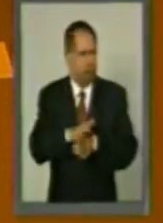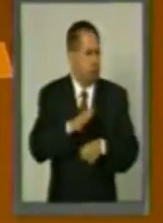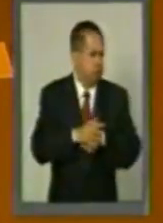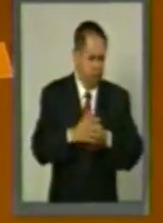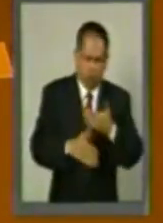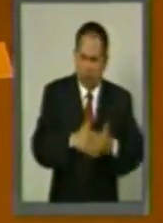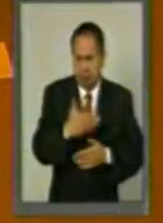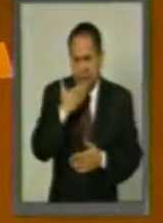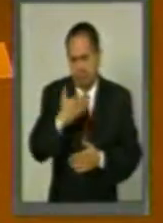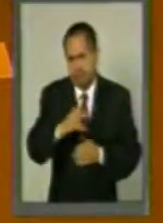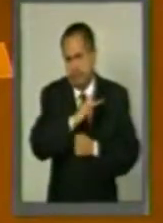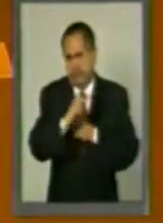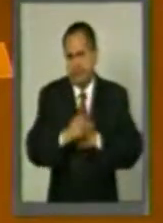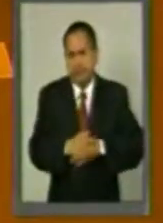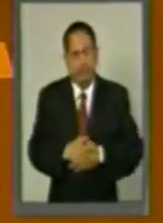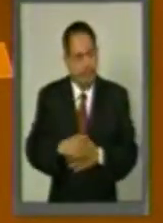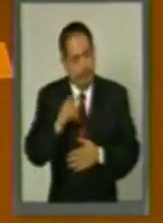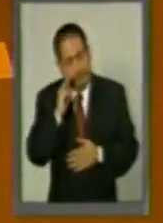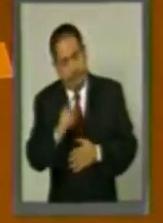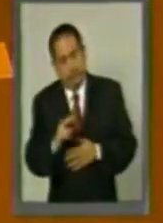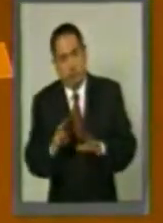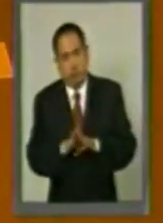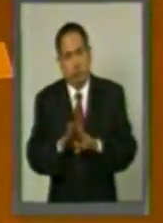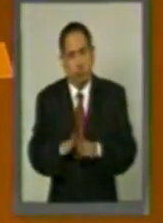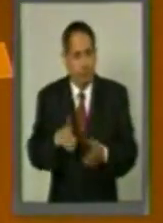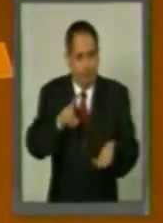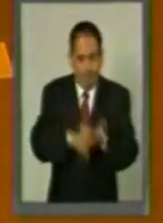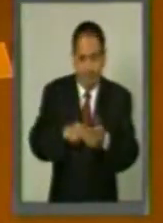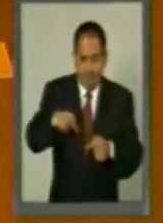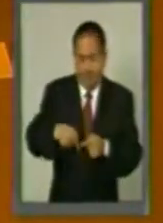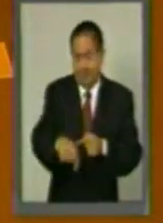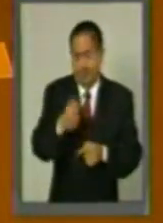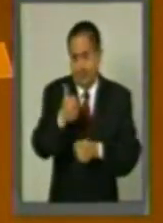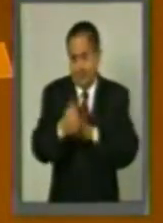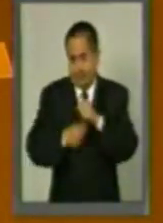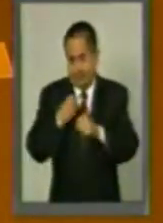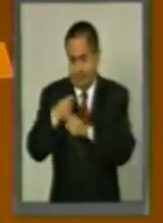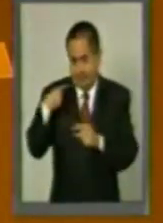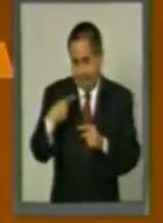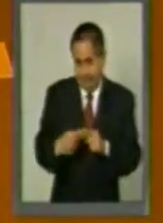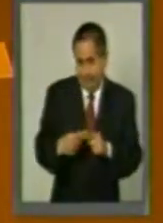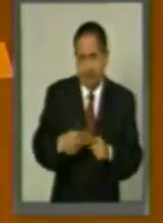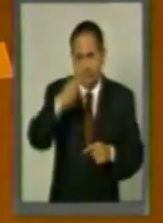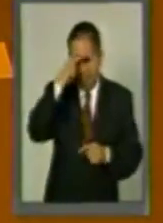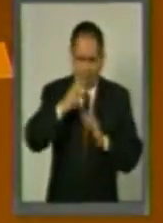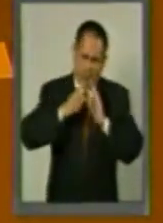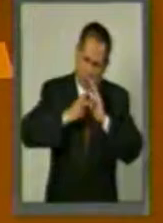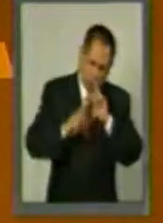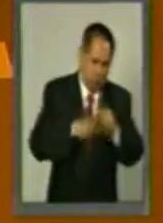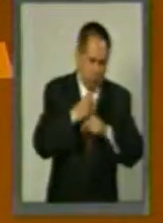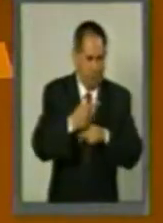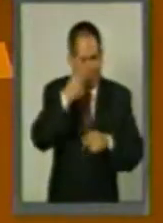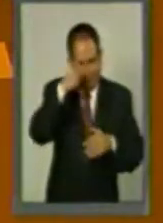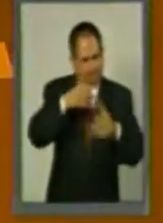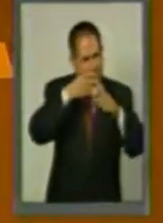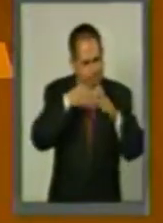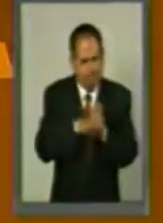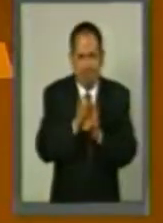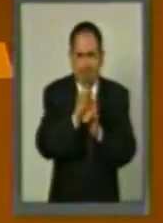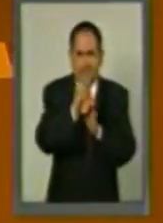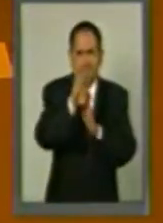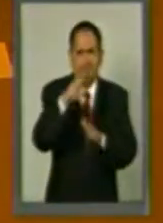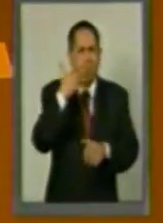país. Y debo señalar que en este sexenio México regresó a ser de los primeros 10